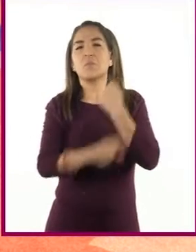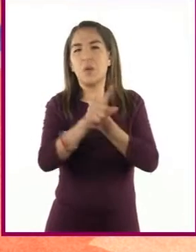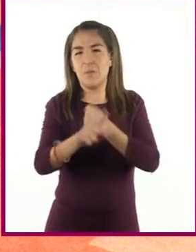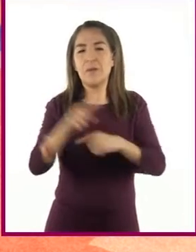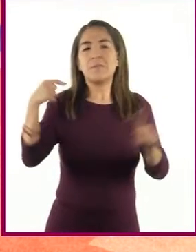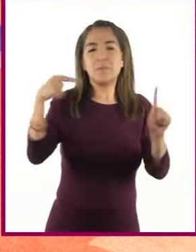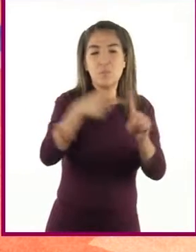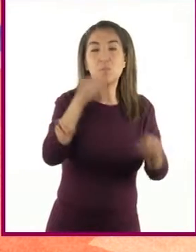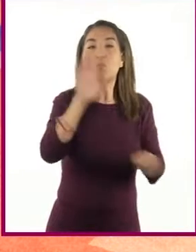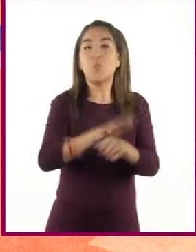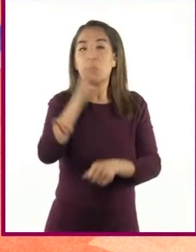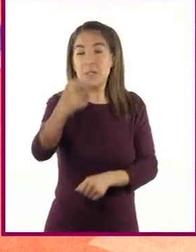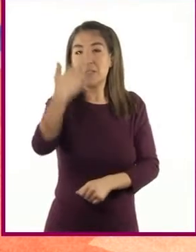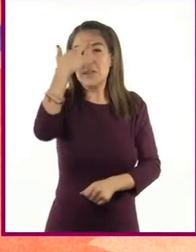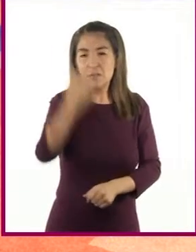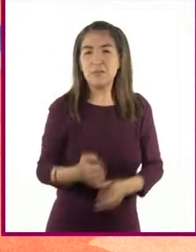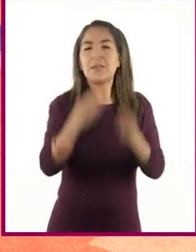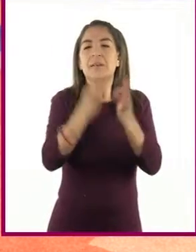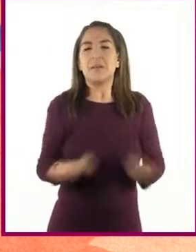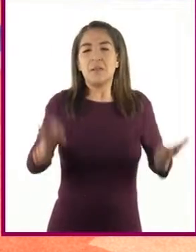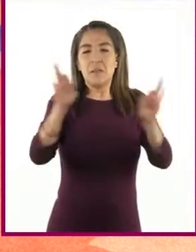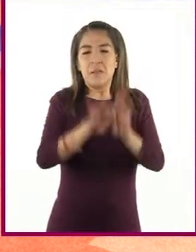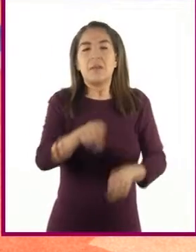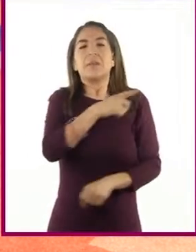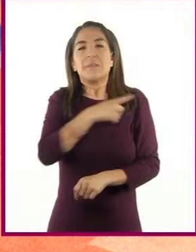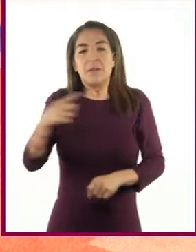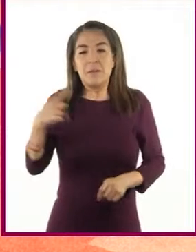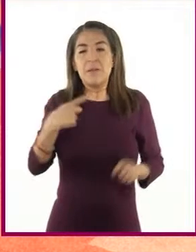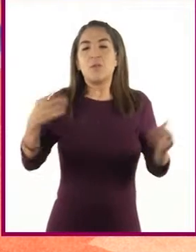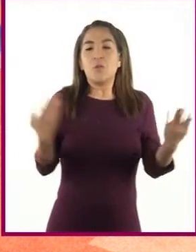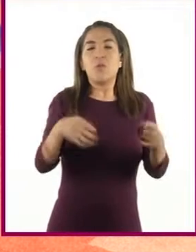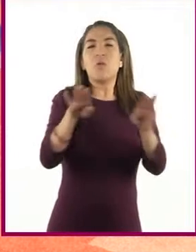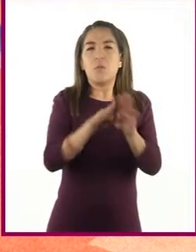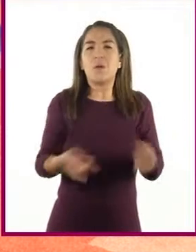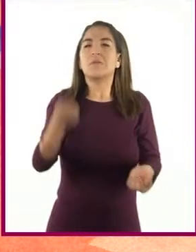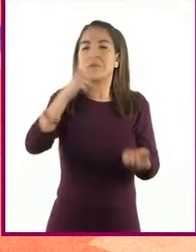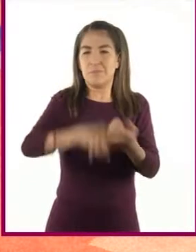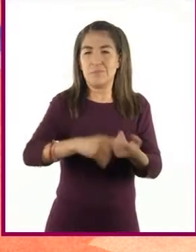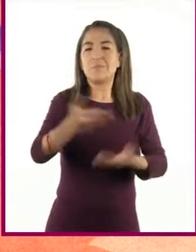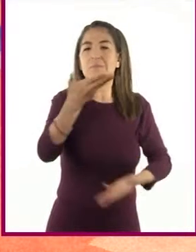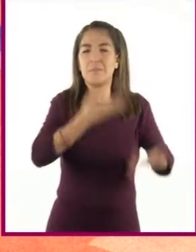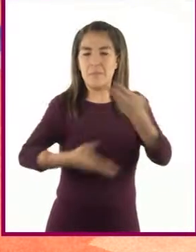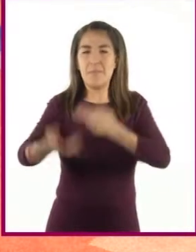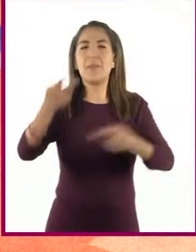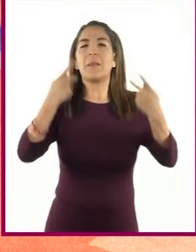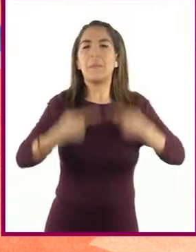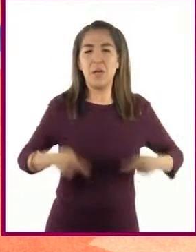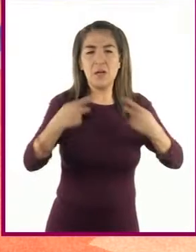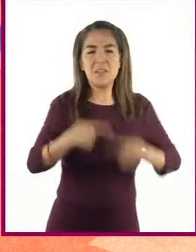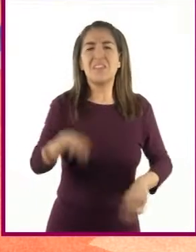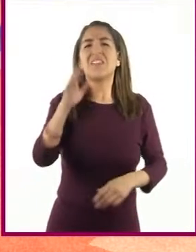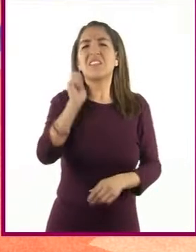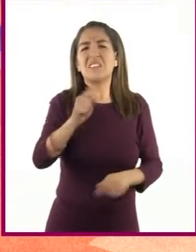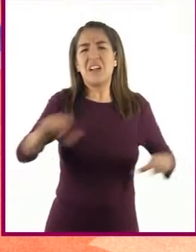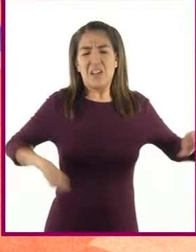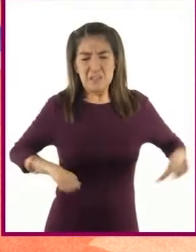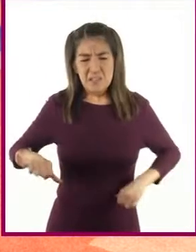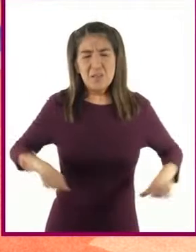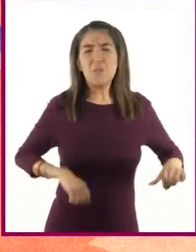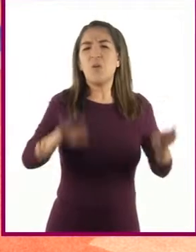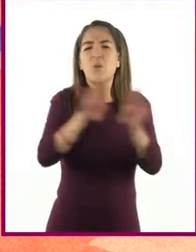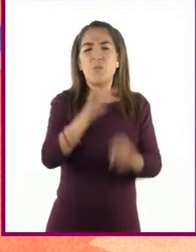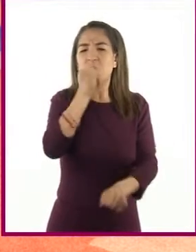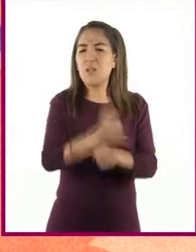Por ello, es muy importante ejercerla dentro de nuestras sociedades. Los actos injustos vulneran